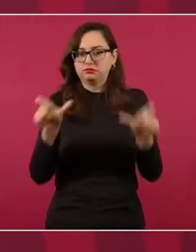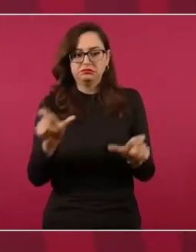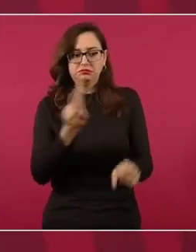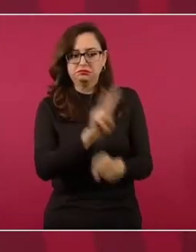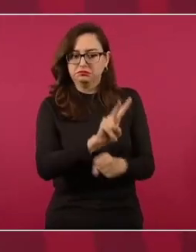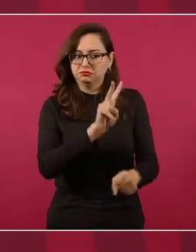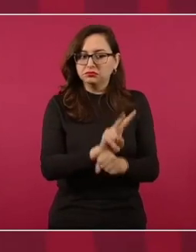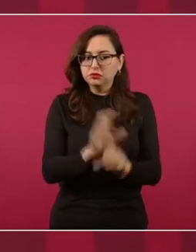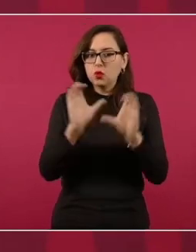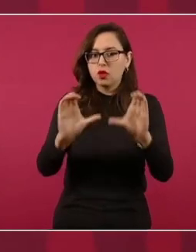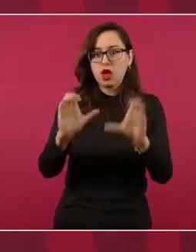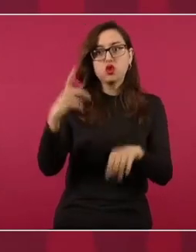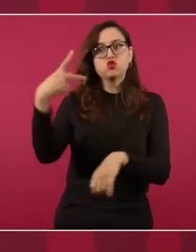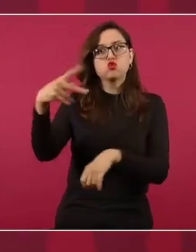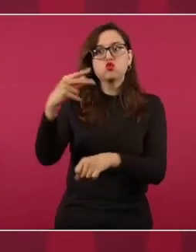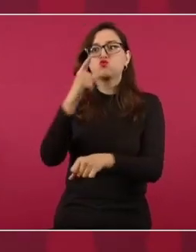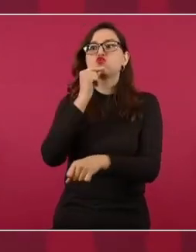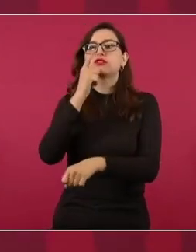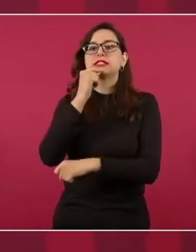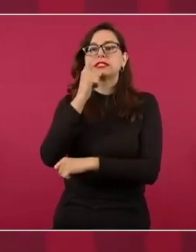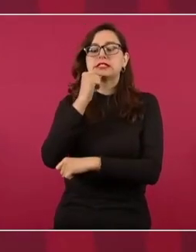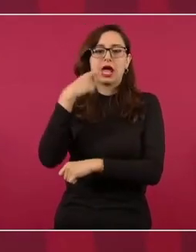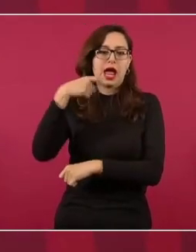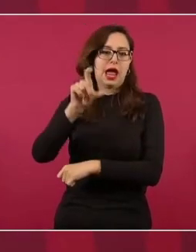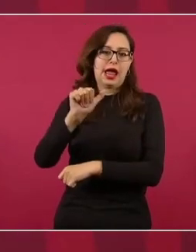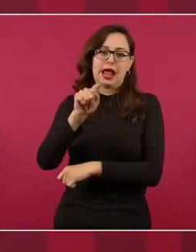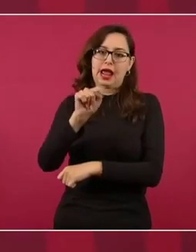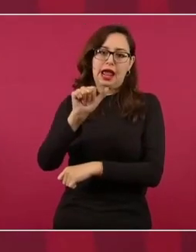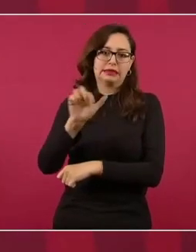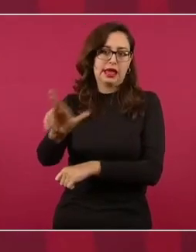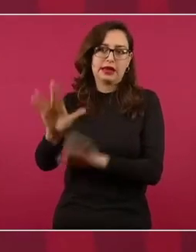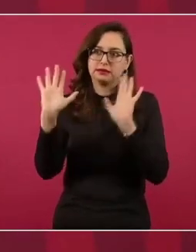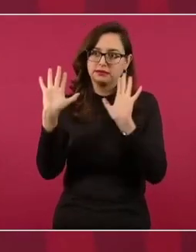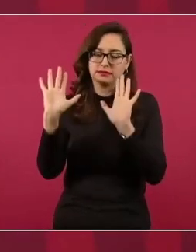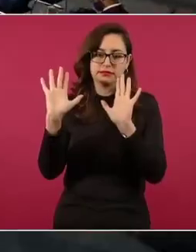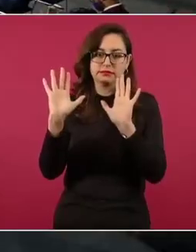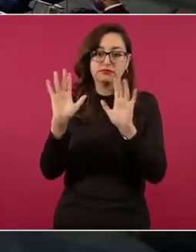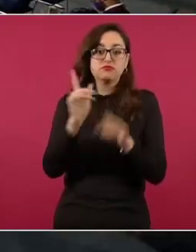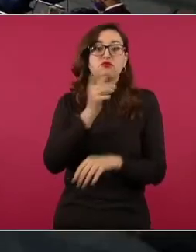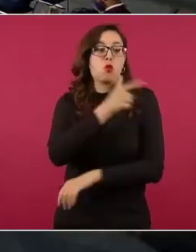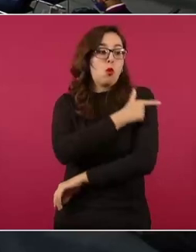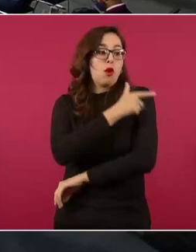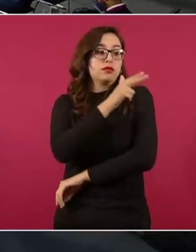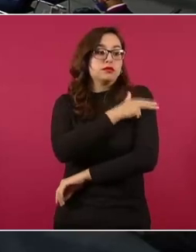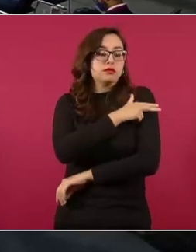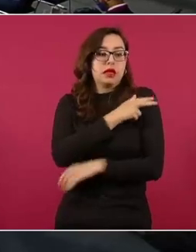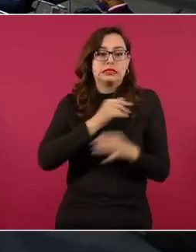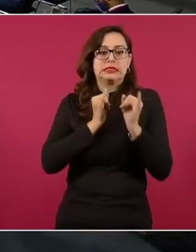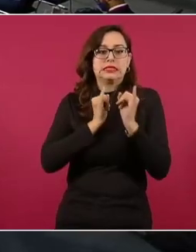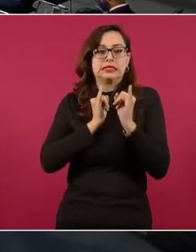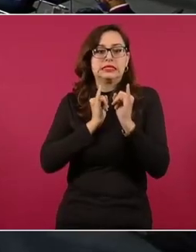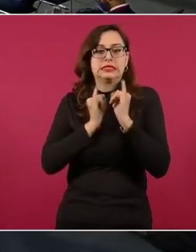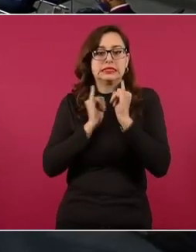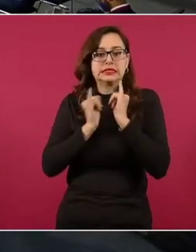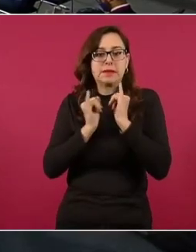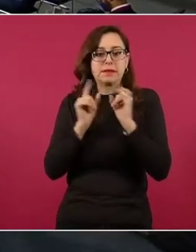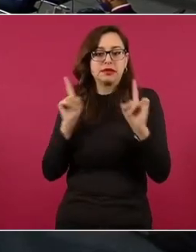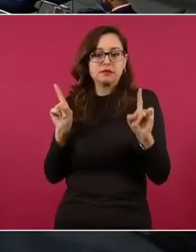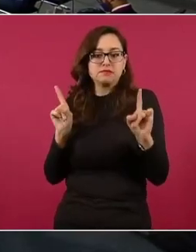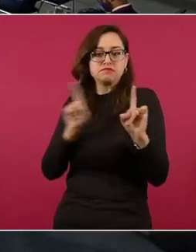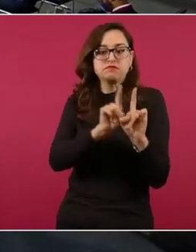estadios, etcétera, para orientar a nuestra gente. Si algo sucede, que haya alguien cerca de ti que habla español y que